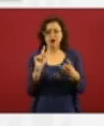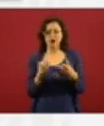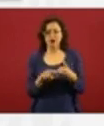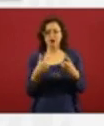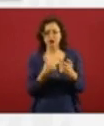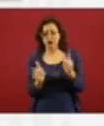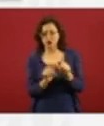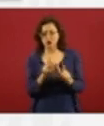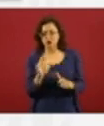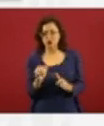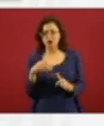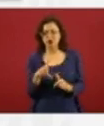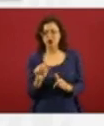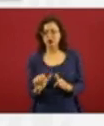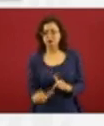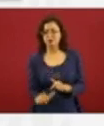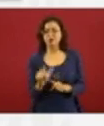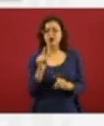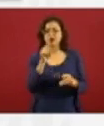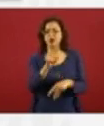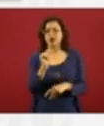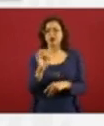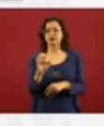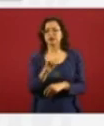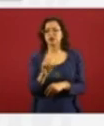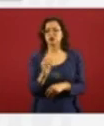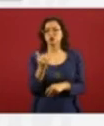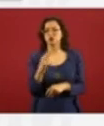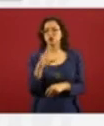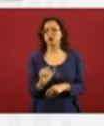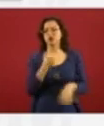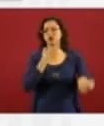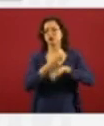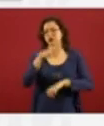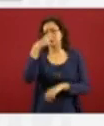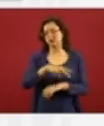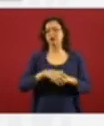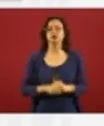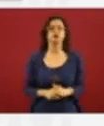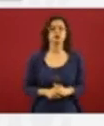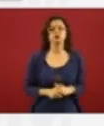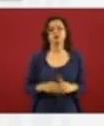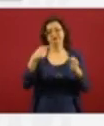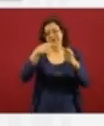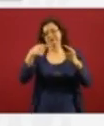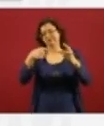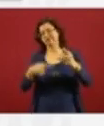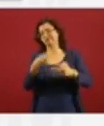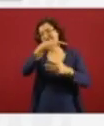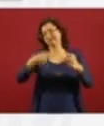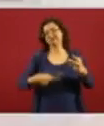en Tezoyuca, Estado de México, kilómetro 28.5, carretera federal. Como ven, las gasolineras